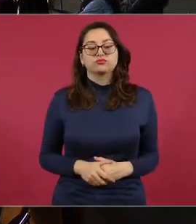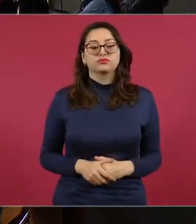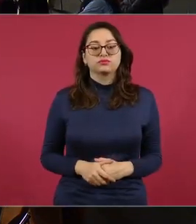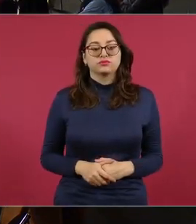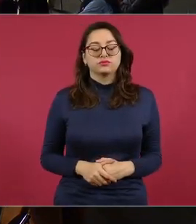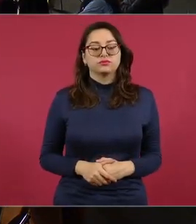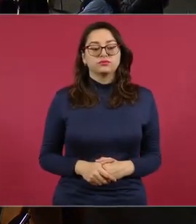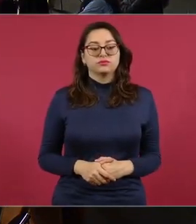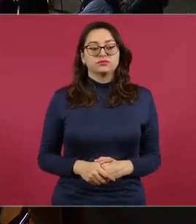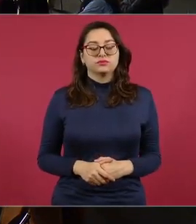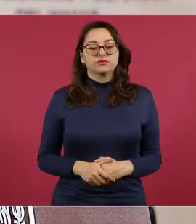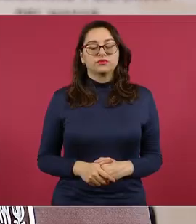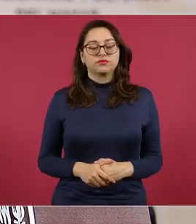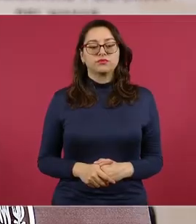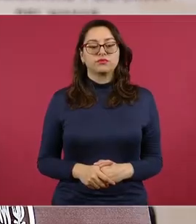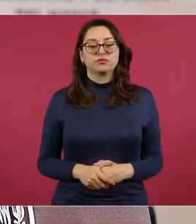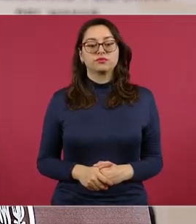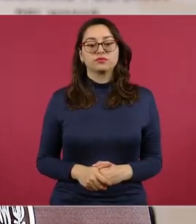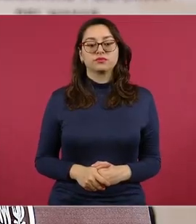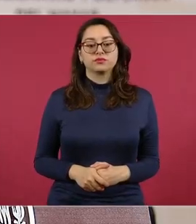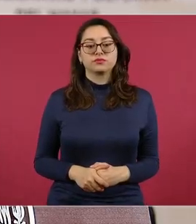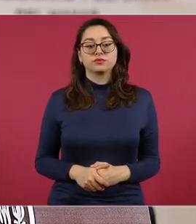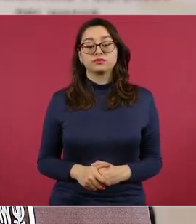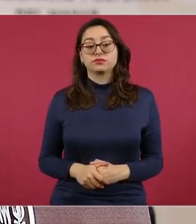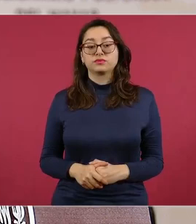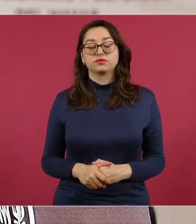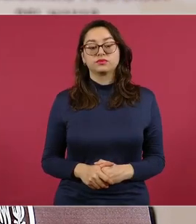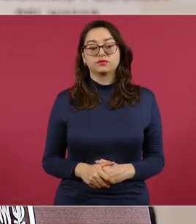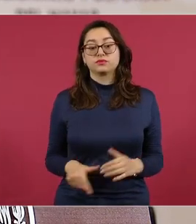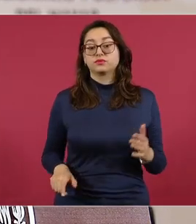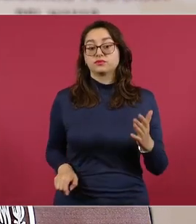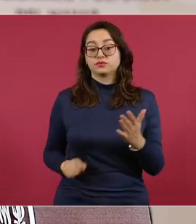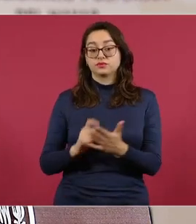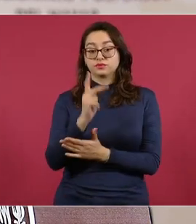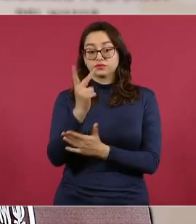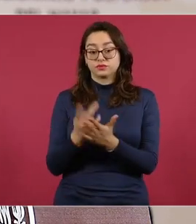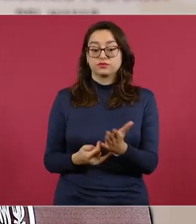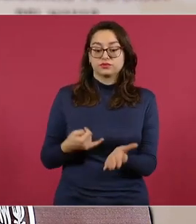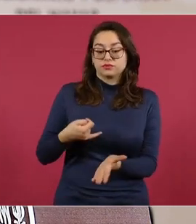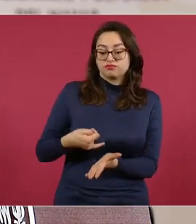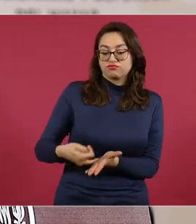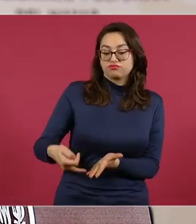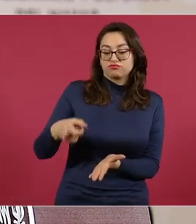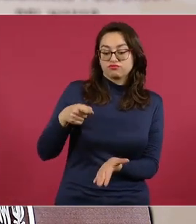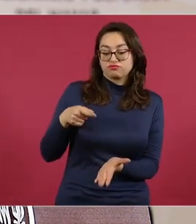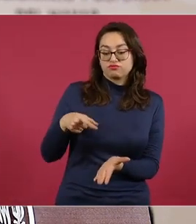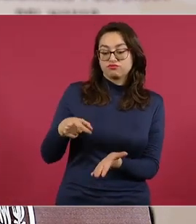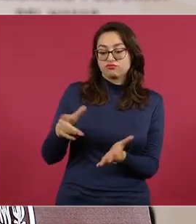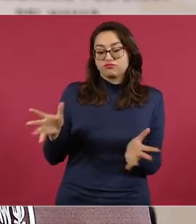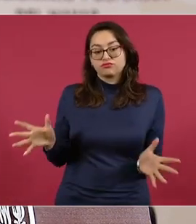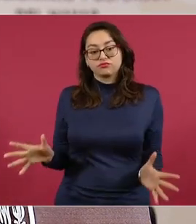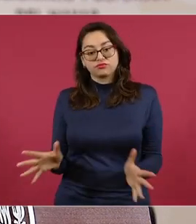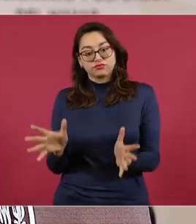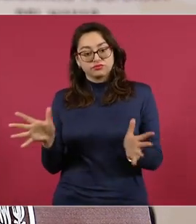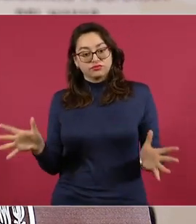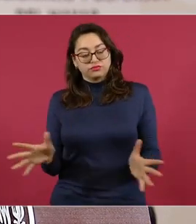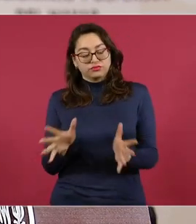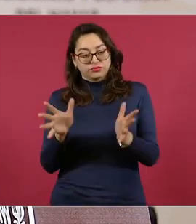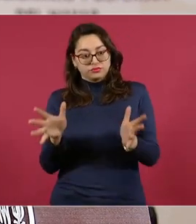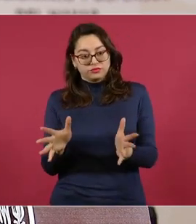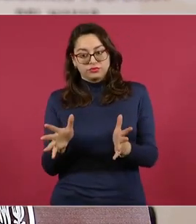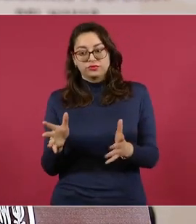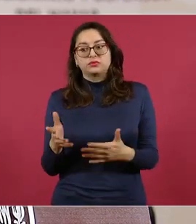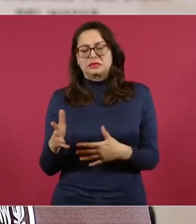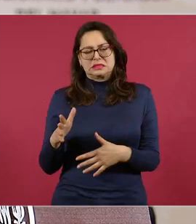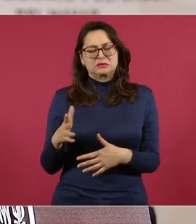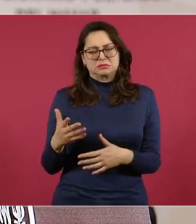operación del programa Producción para el Bienestar, que forma parte, junto con Sembrando